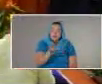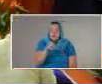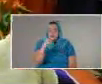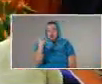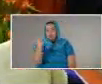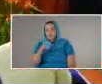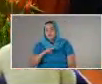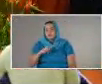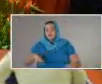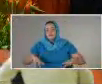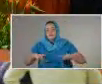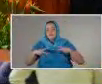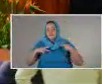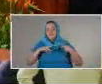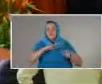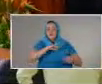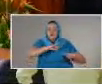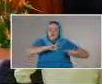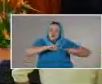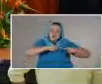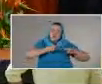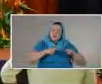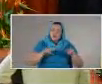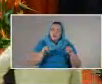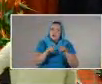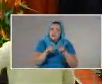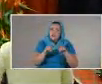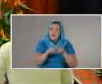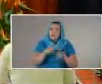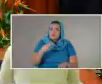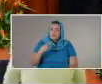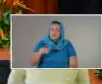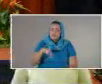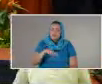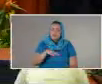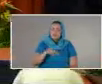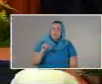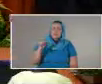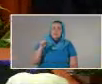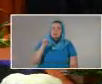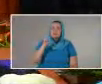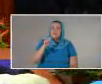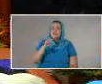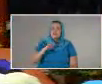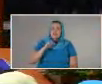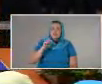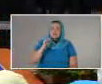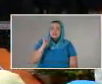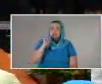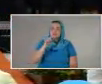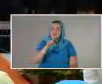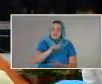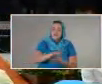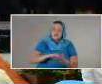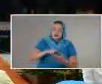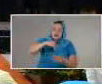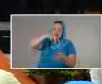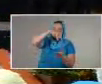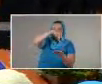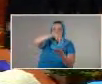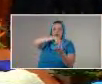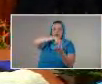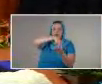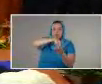dolor similar al nuestro. Así que, hermano, si usted está en su lugar, le voy a invitar a que se ponga en pie, si fuera tan